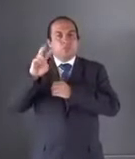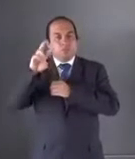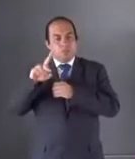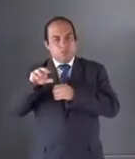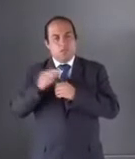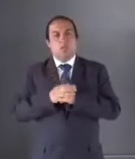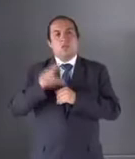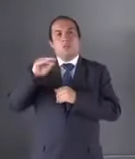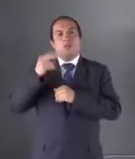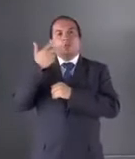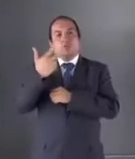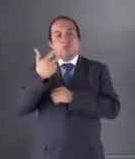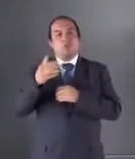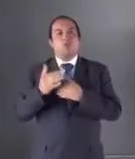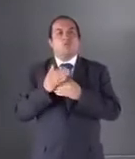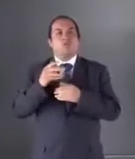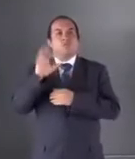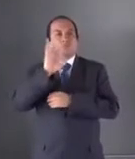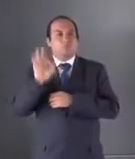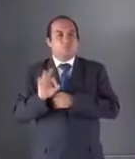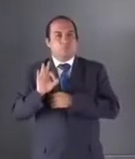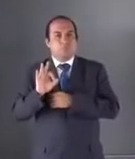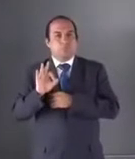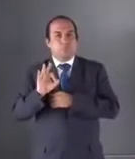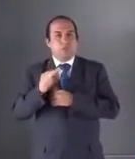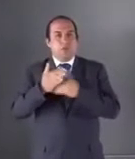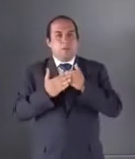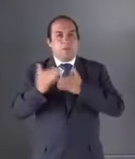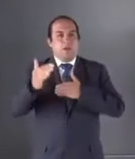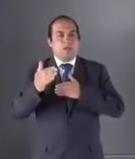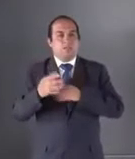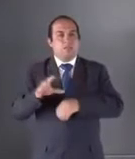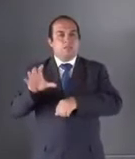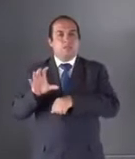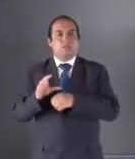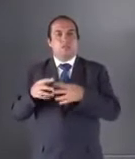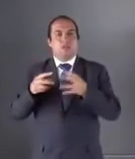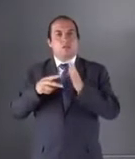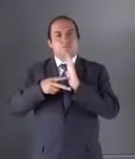98% de avance en la parte electromecánica.